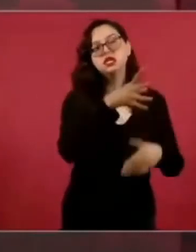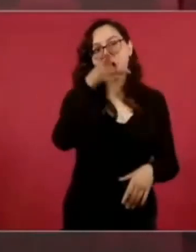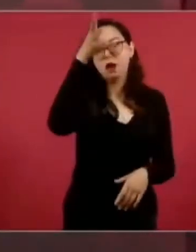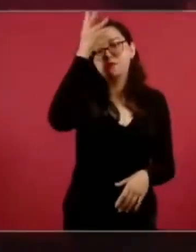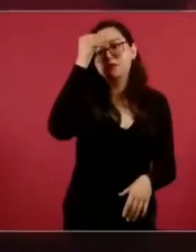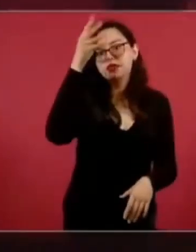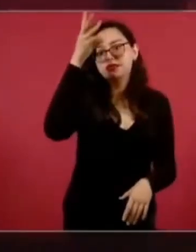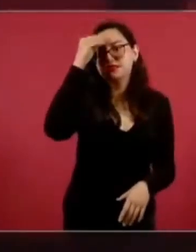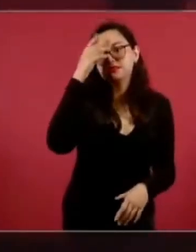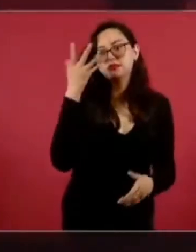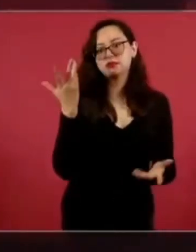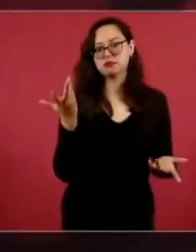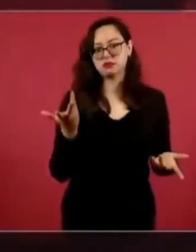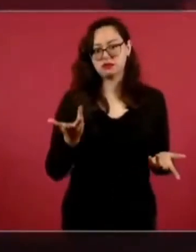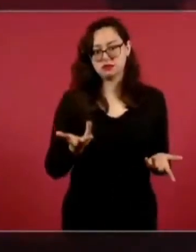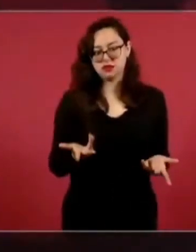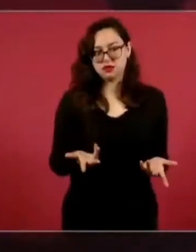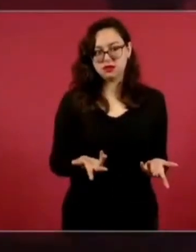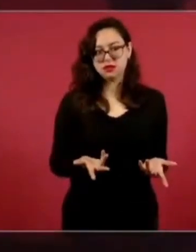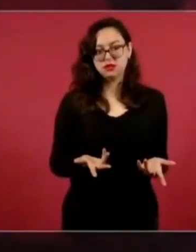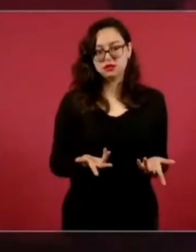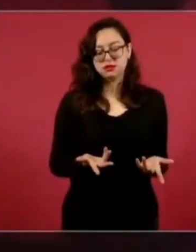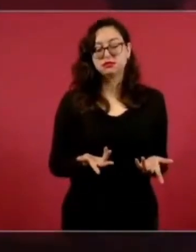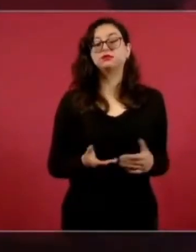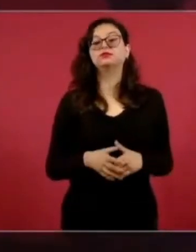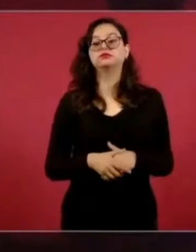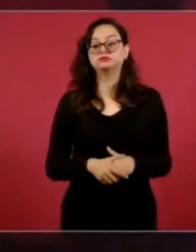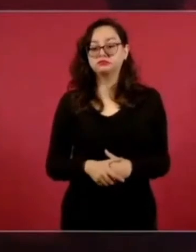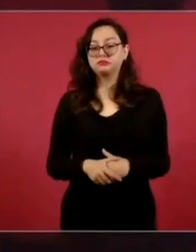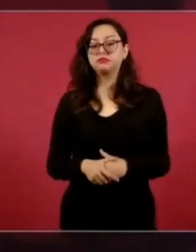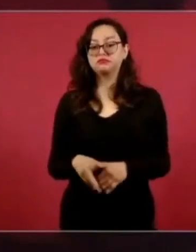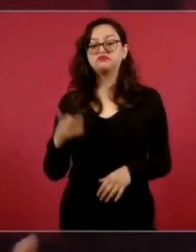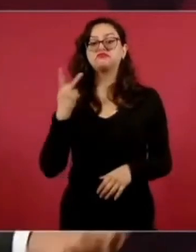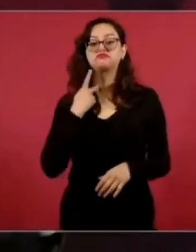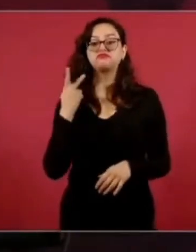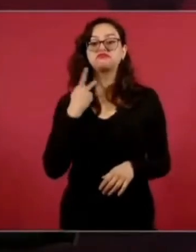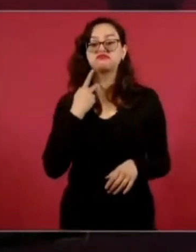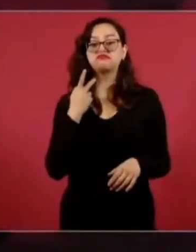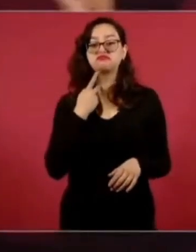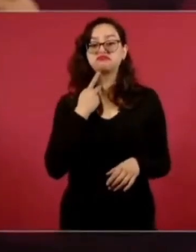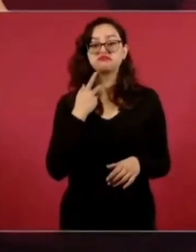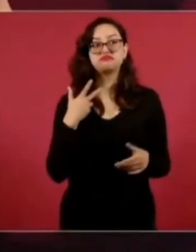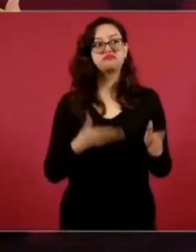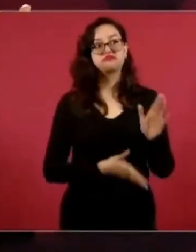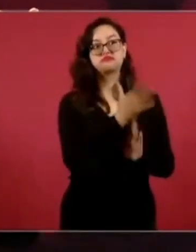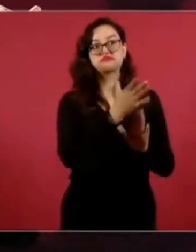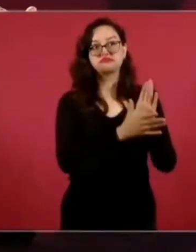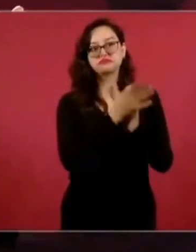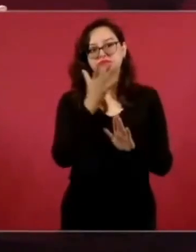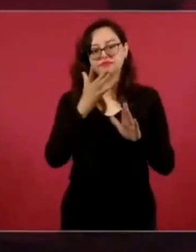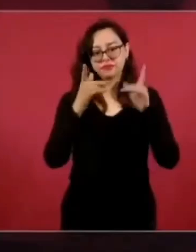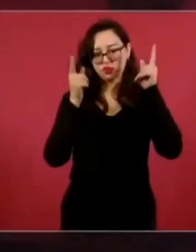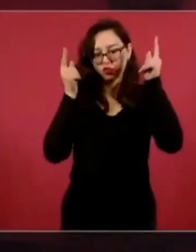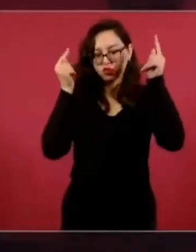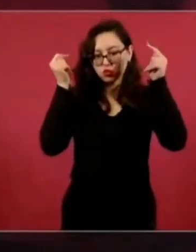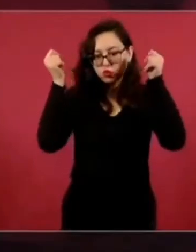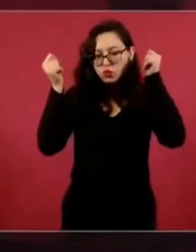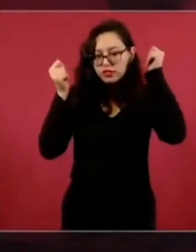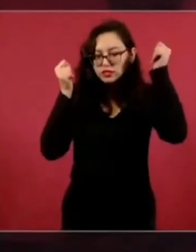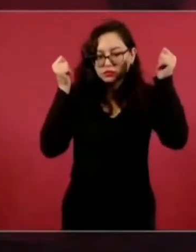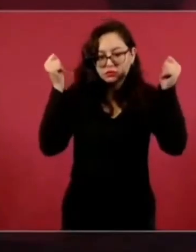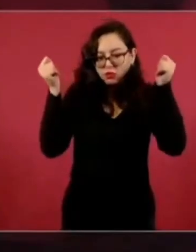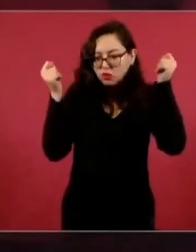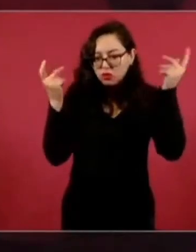y había turismo político. Entonces, ¿qué sucedía?